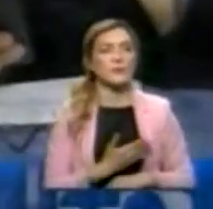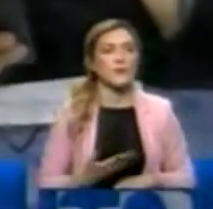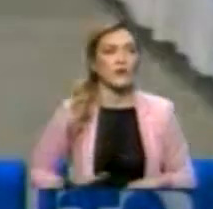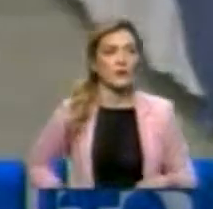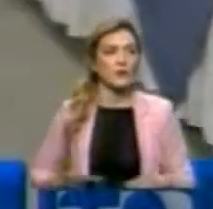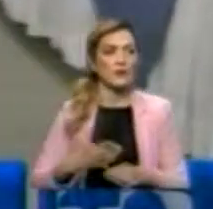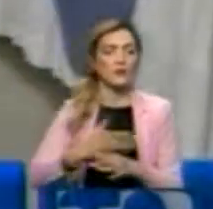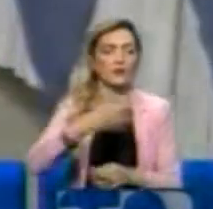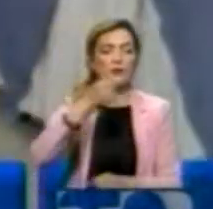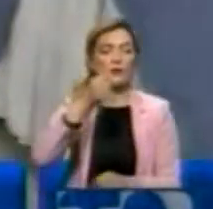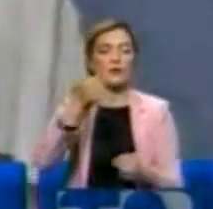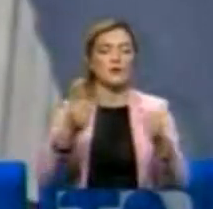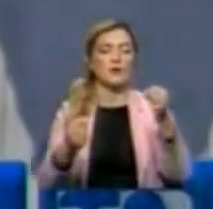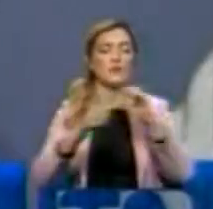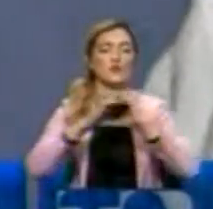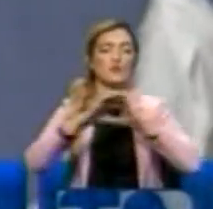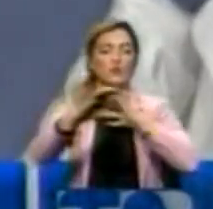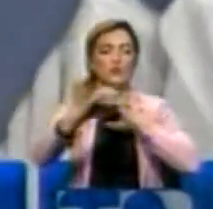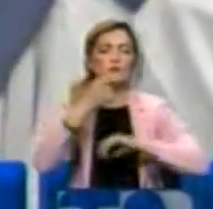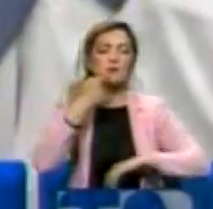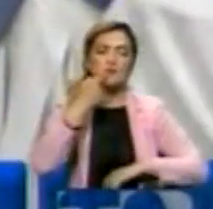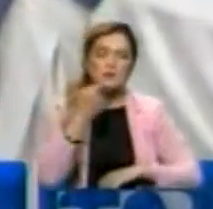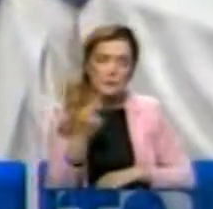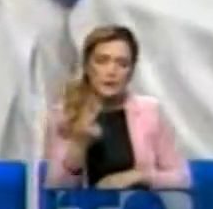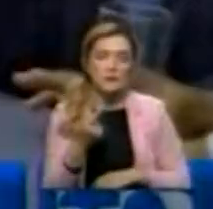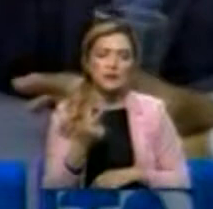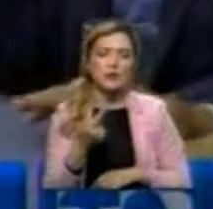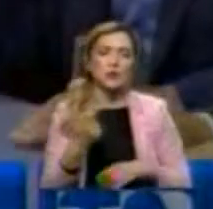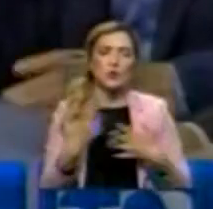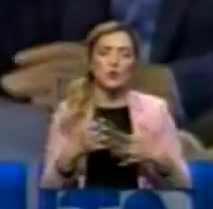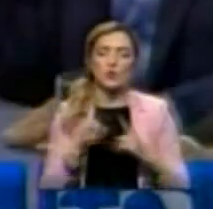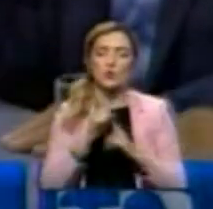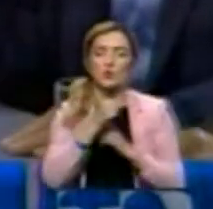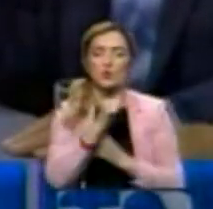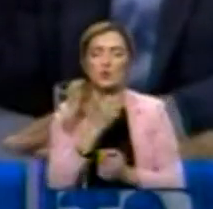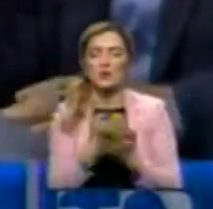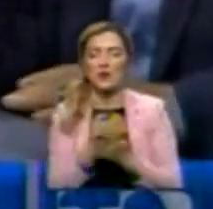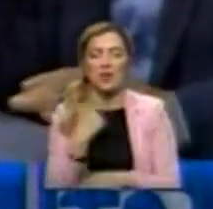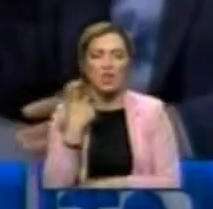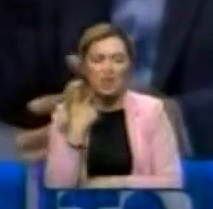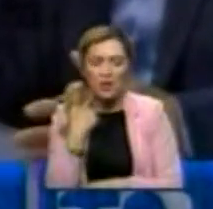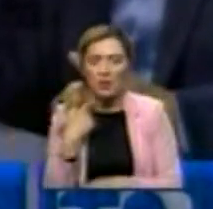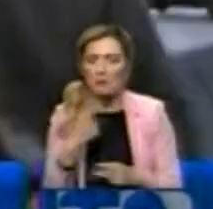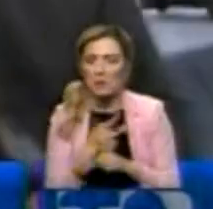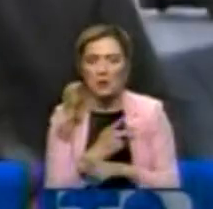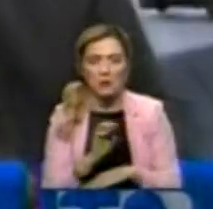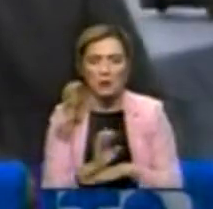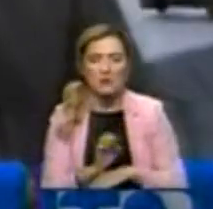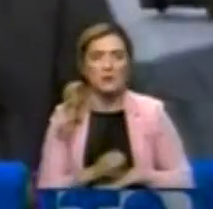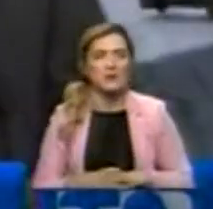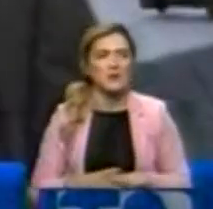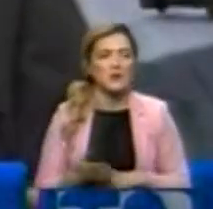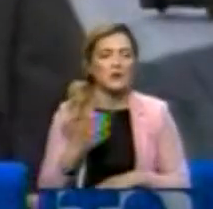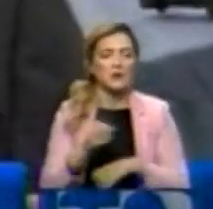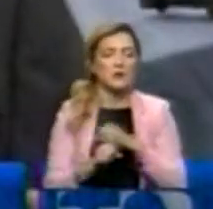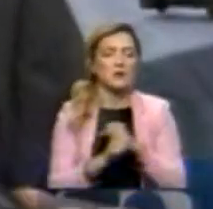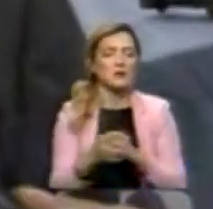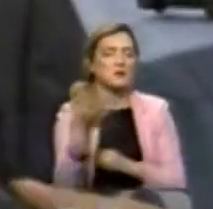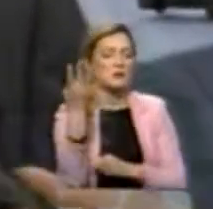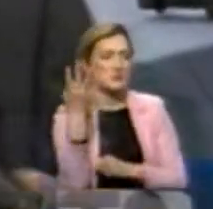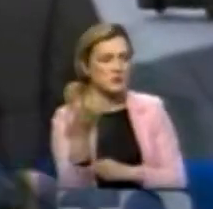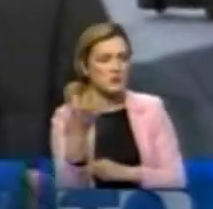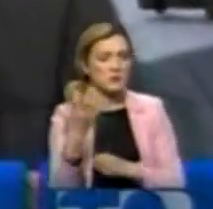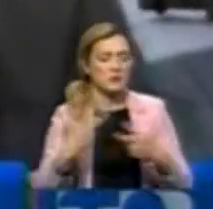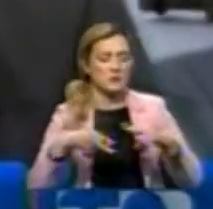de Transportes Urbanos indica que esta medida agudiza más la situación por la que actualmente atraviesan. 14 años a nosotros no nos han revisado